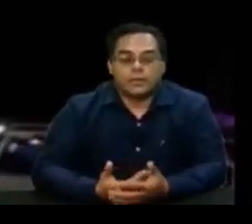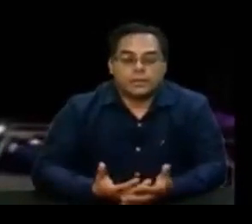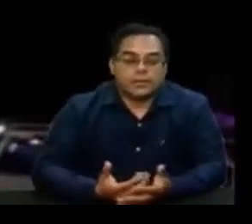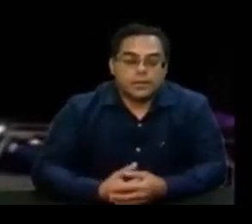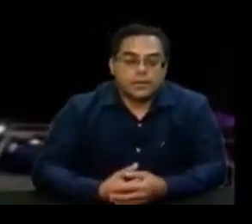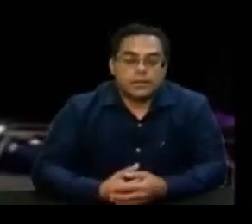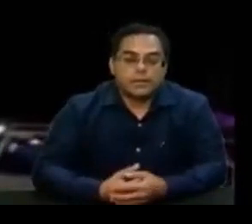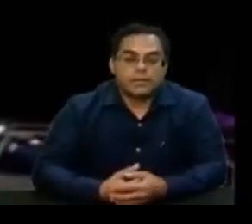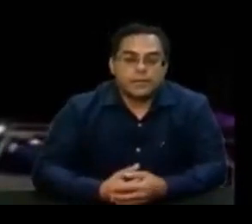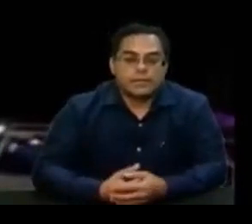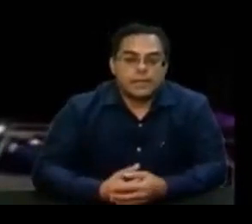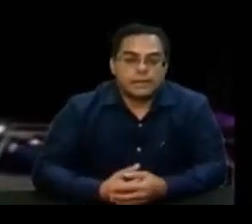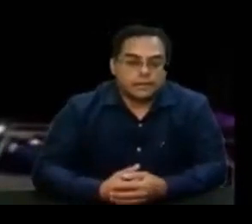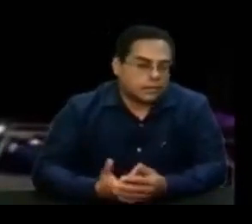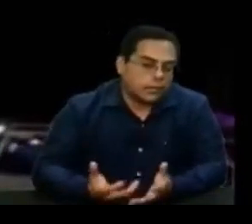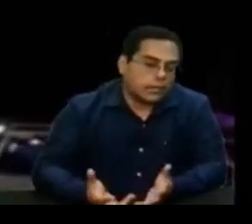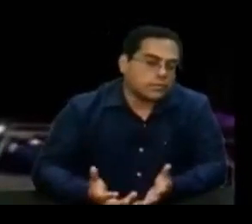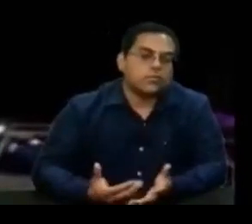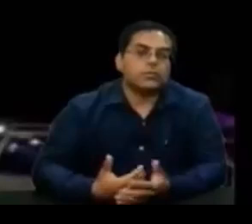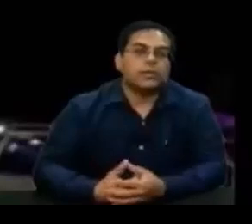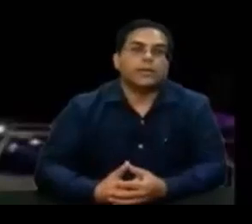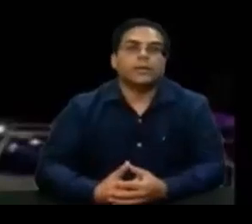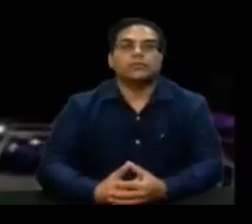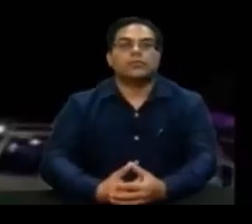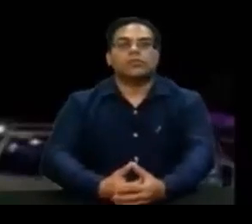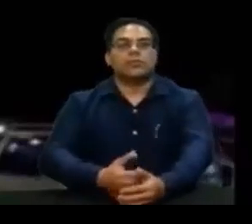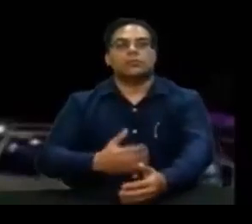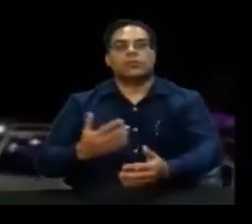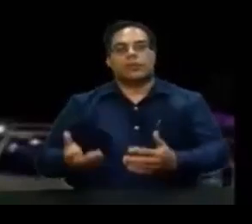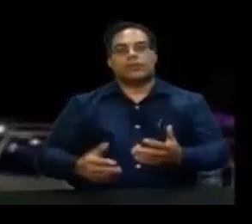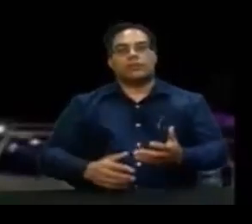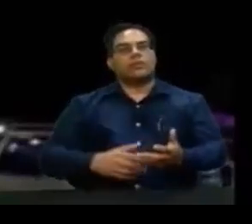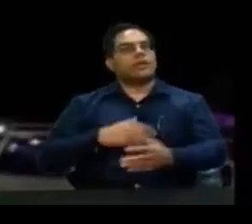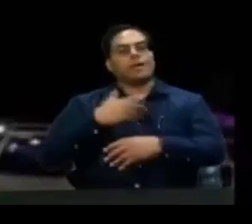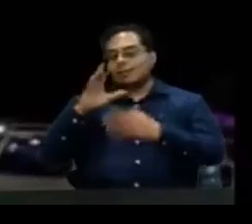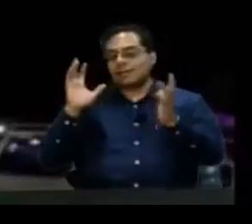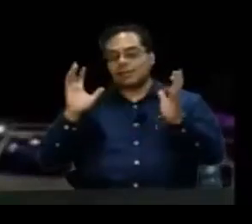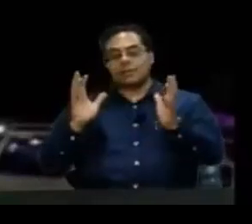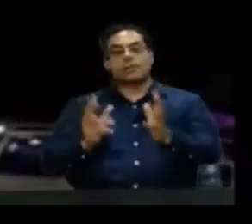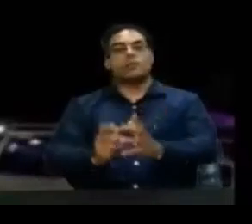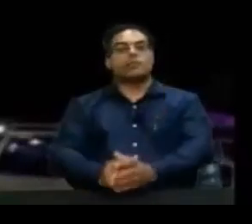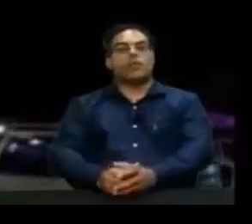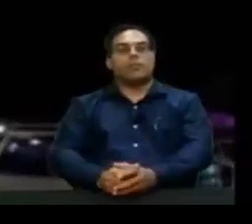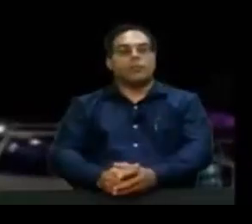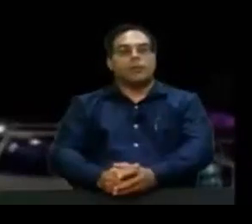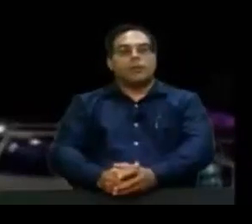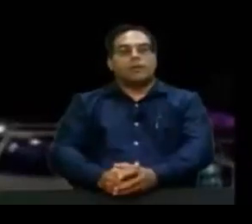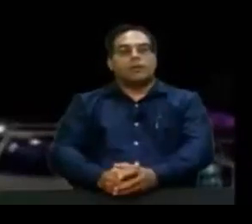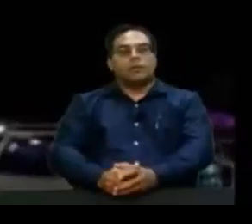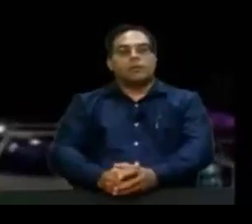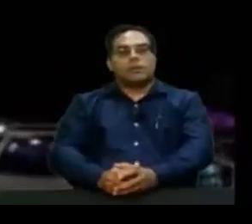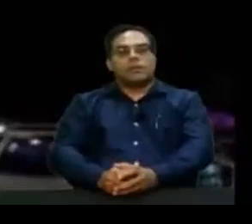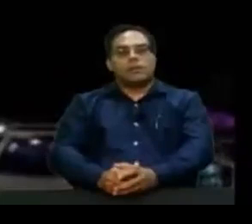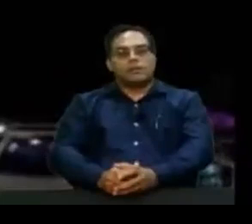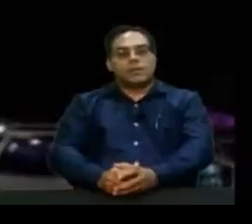del trauma maxilar, de lo más común que nosotros vemos son las fracturas de órbita, que ya se describían de hace mucho tiempo.